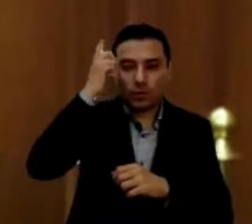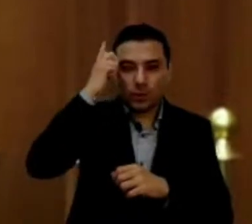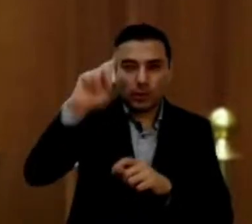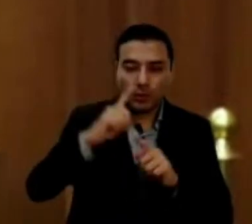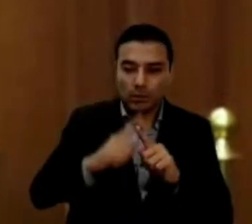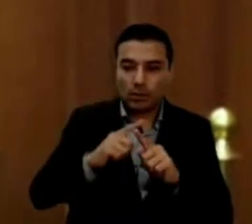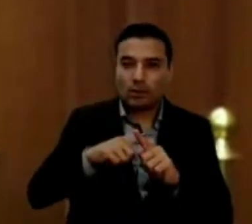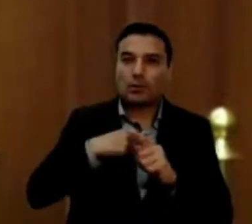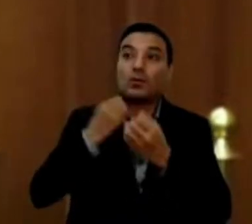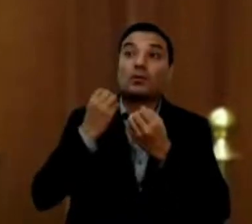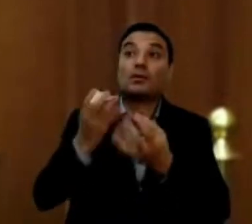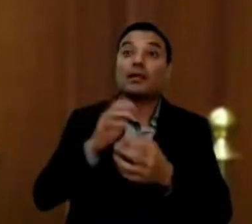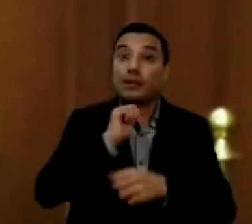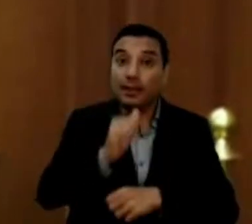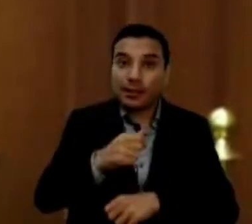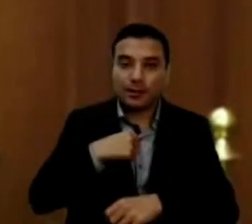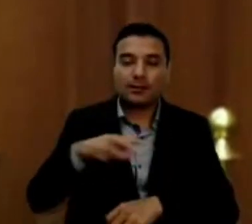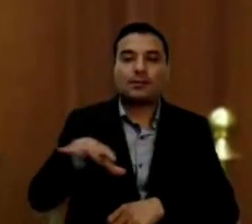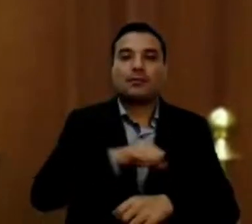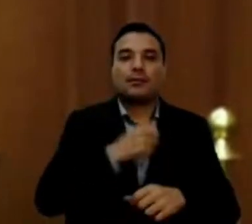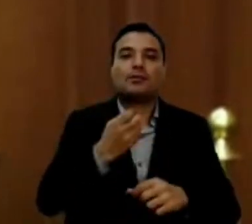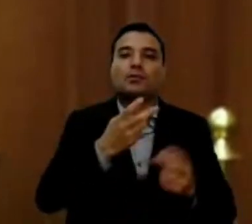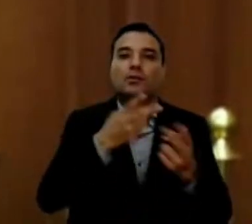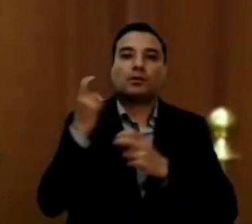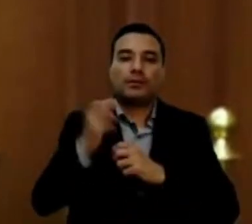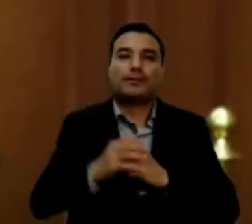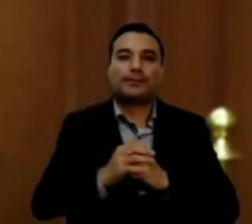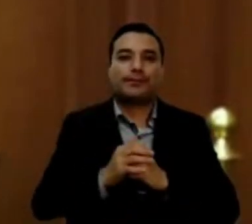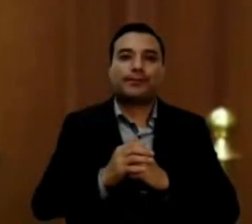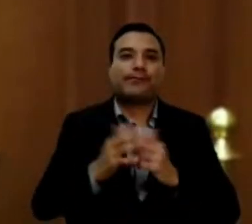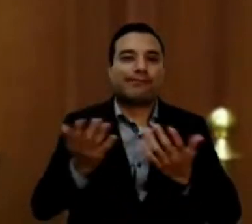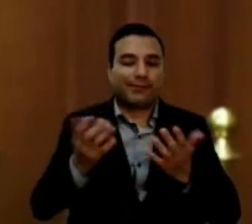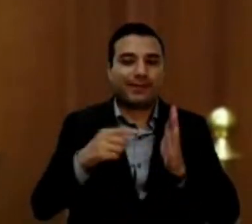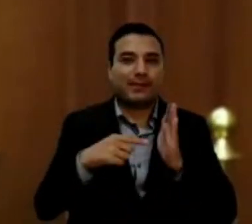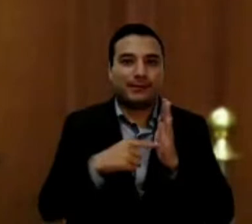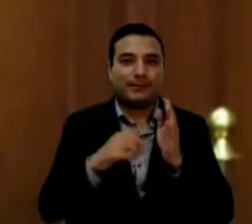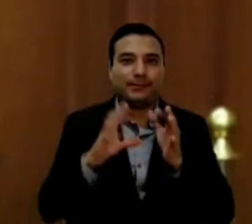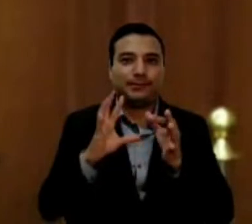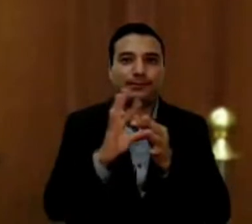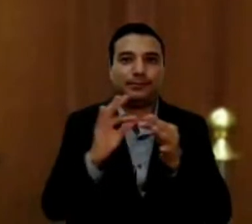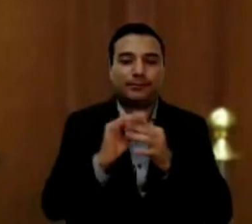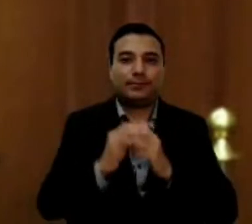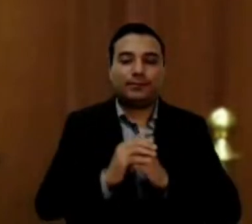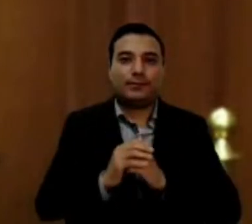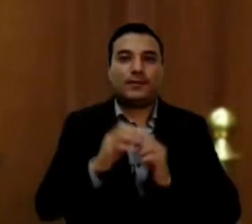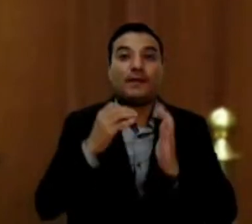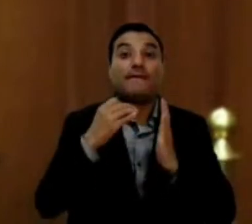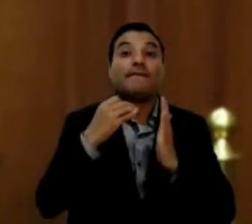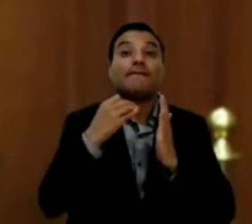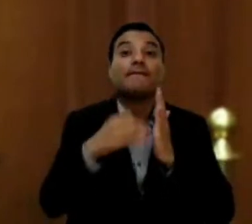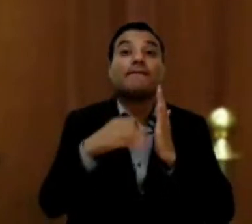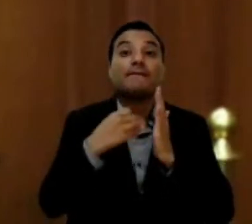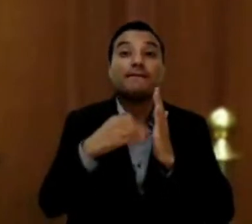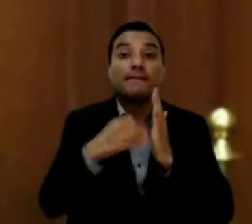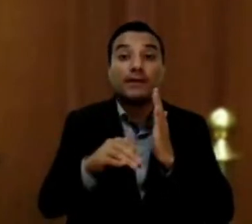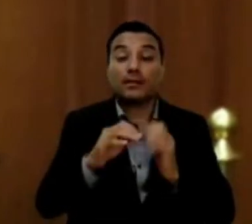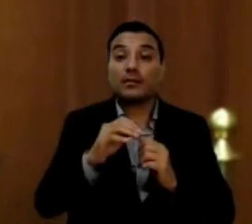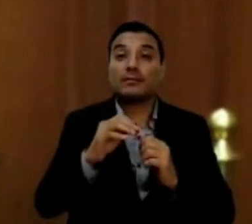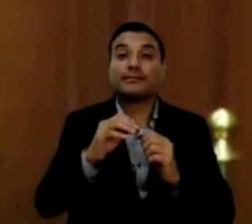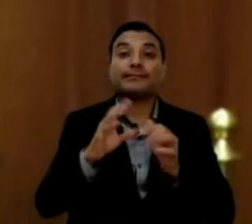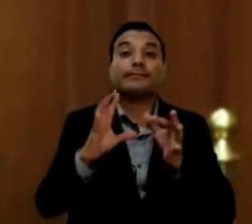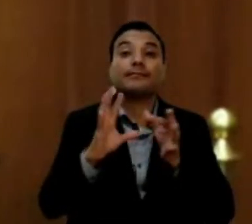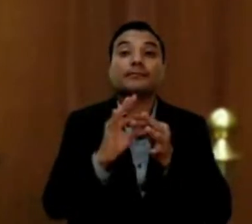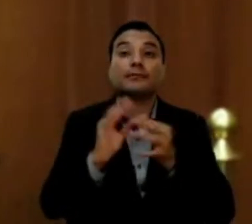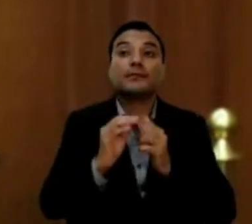de lo anterior, se advierte que el tipo penal previsto en el numeral que antecede no se contempla el aprovechamiento, apoderamiento o apropiación